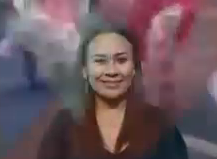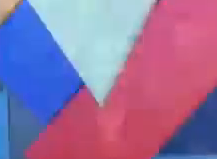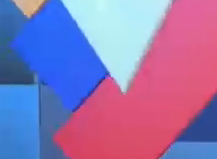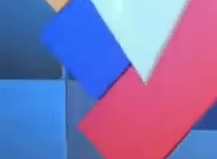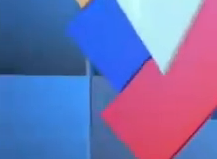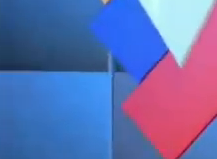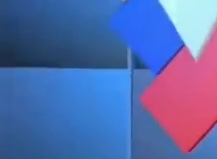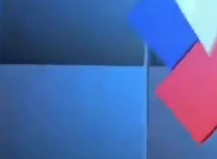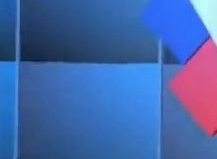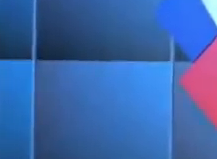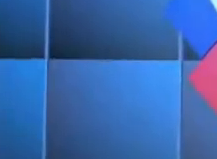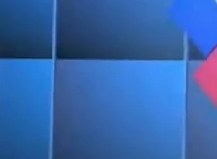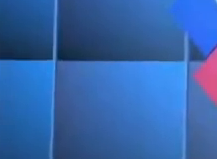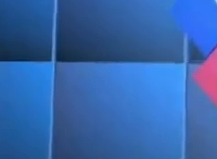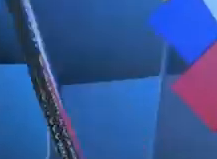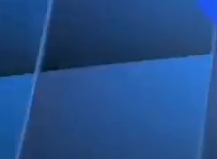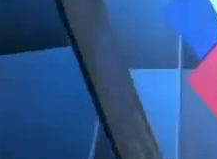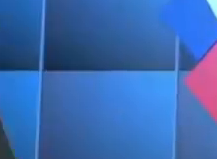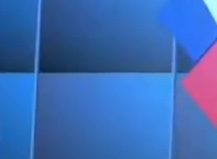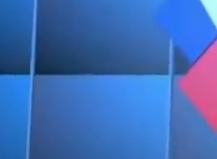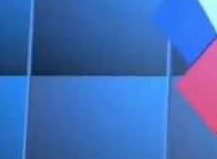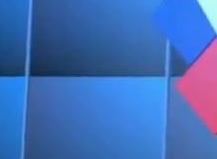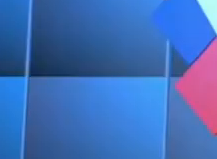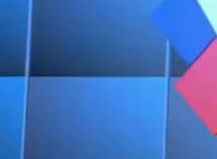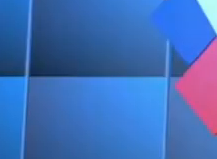Consulta 2018.